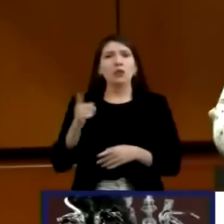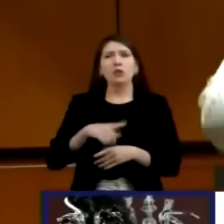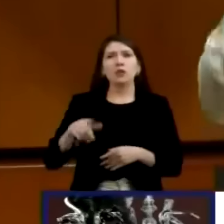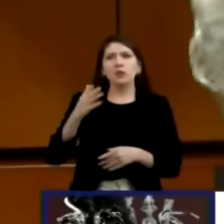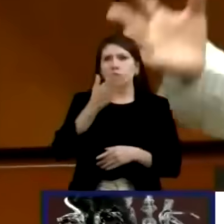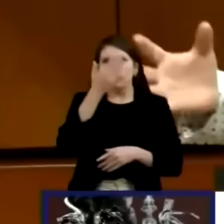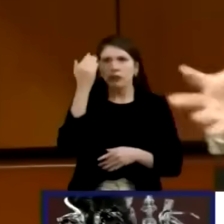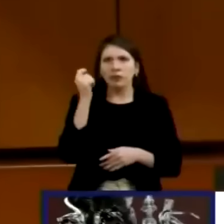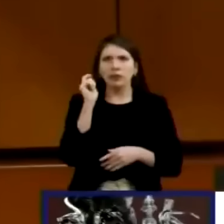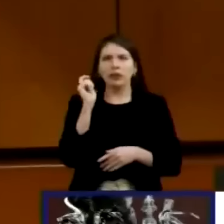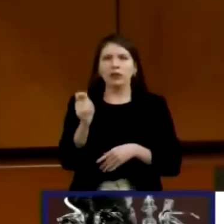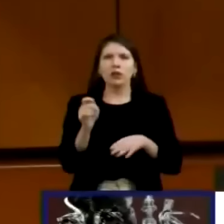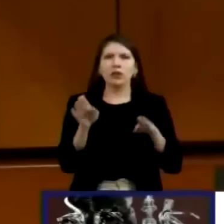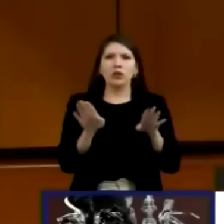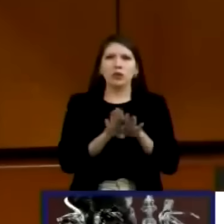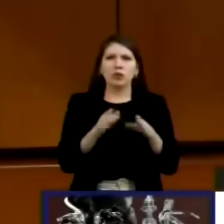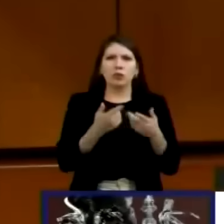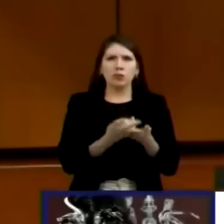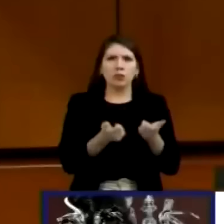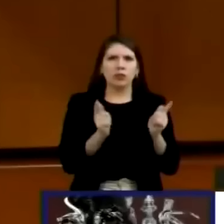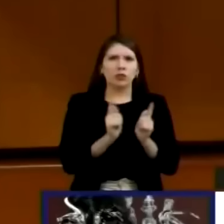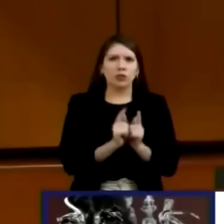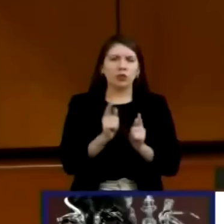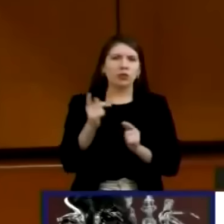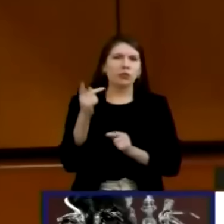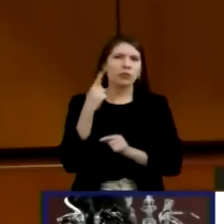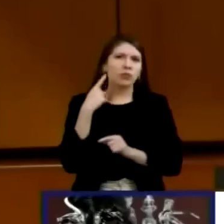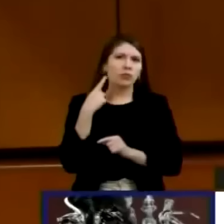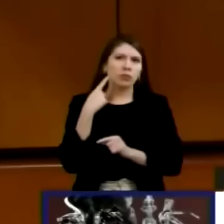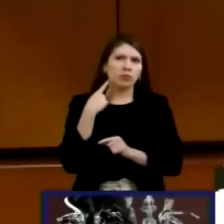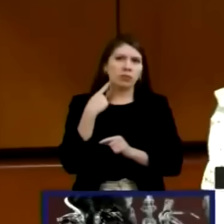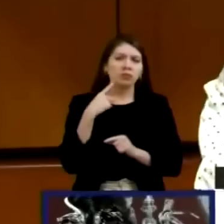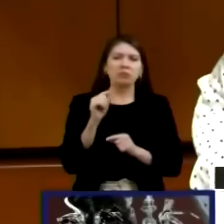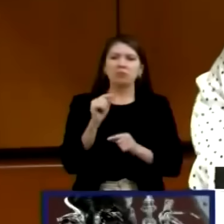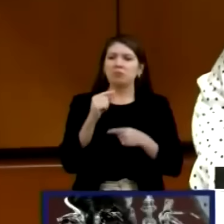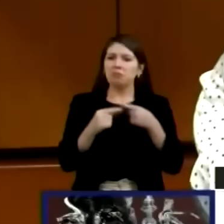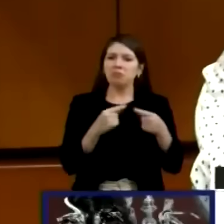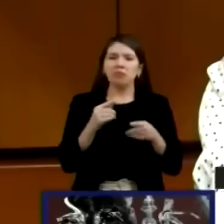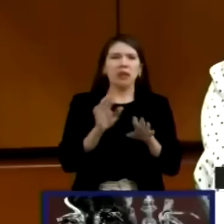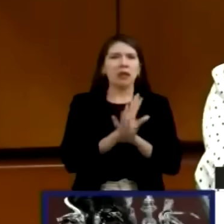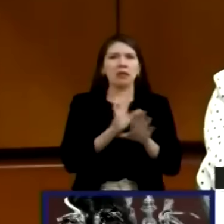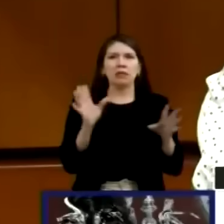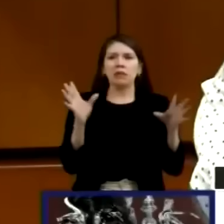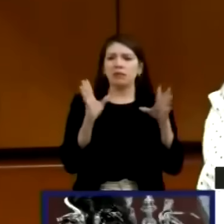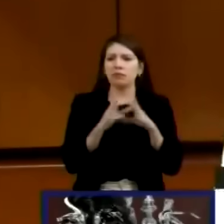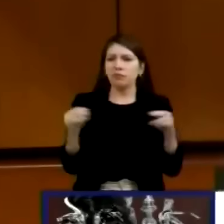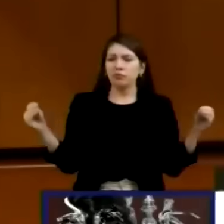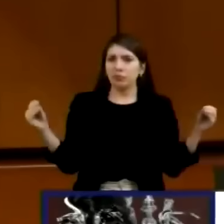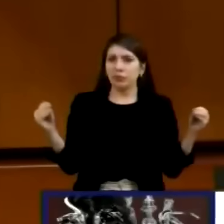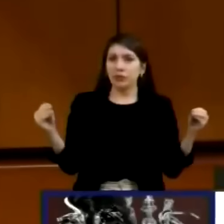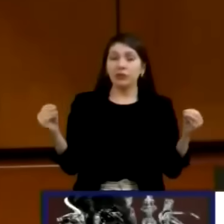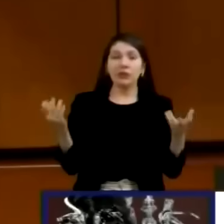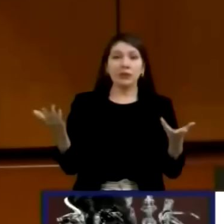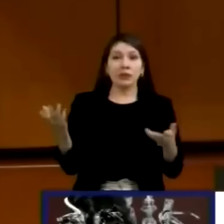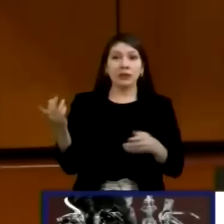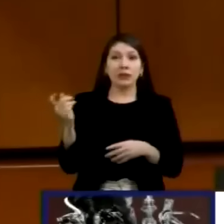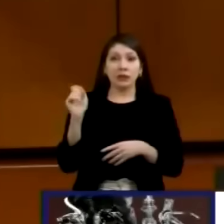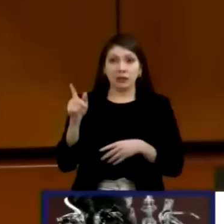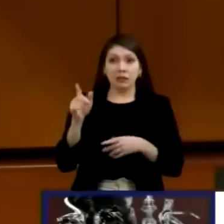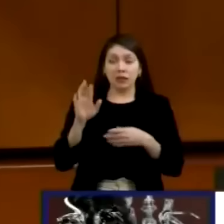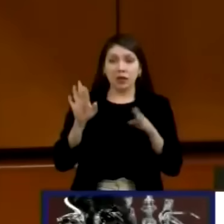verdaderamente es una fuerza política en vías de desaparición. La relación